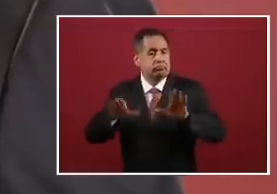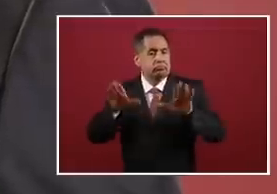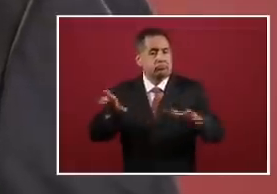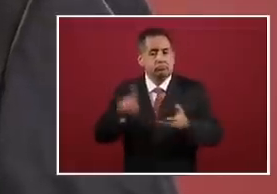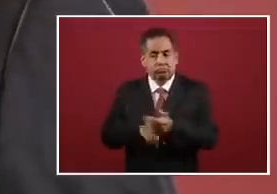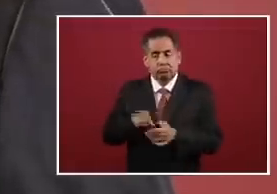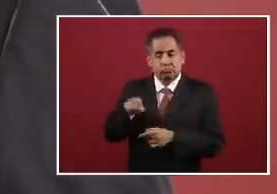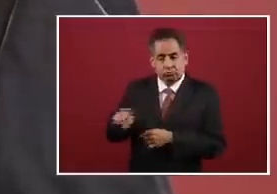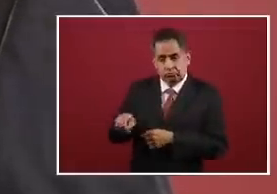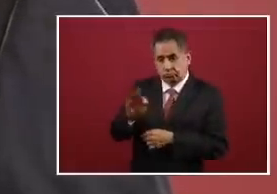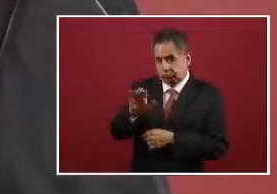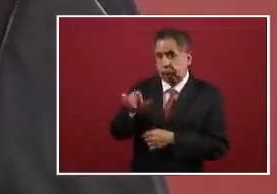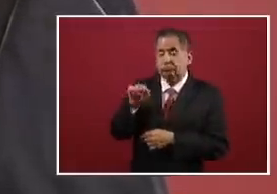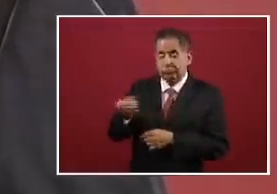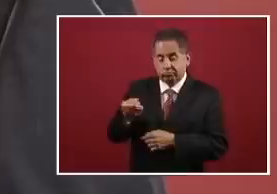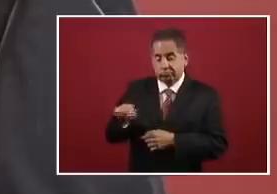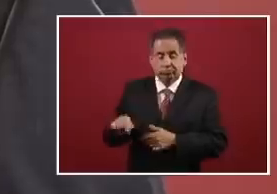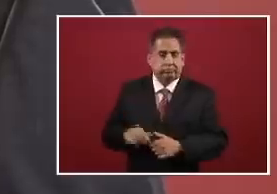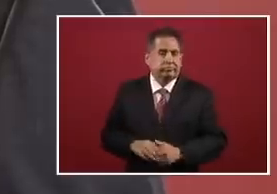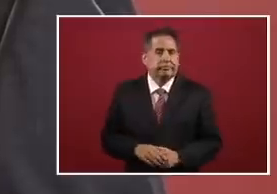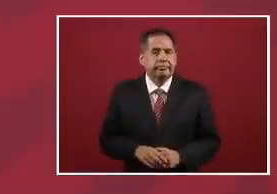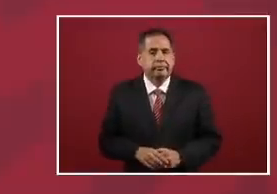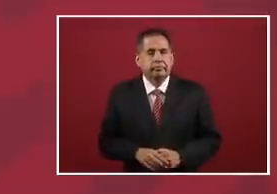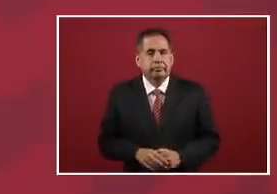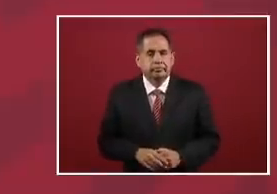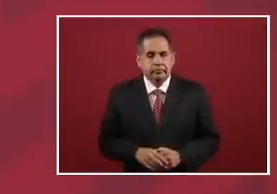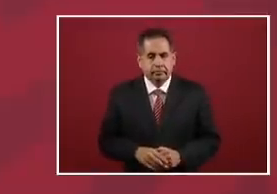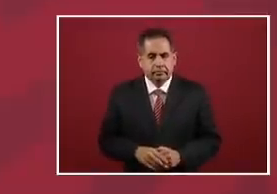es el presidente Calderón.